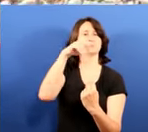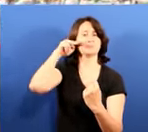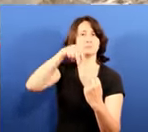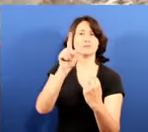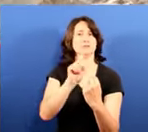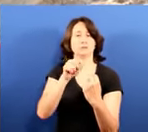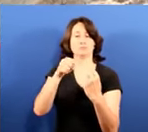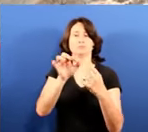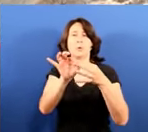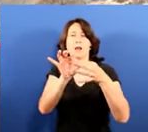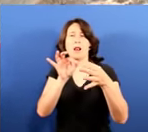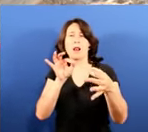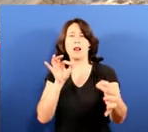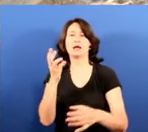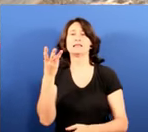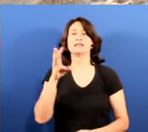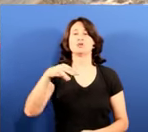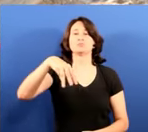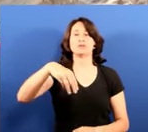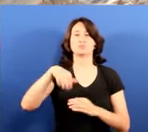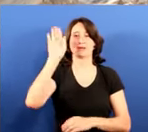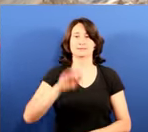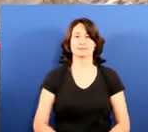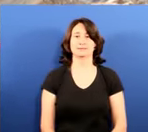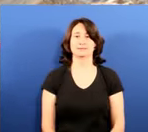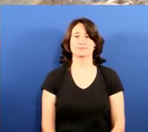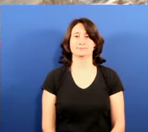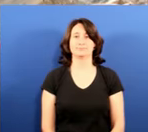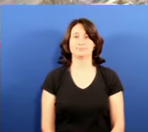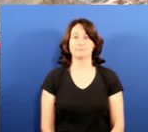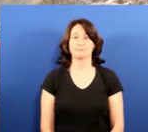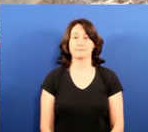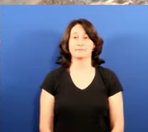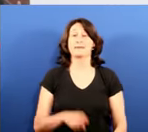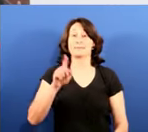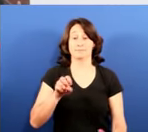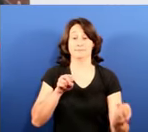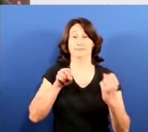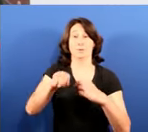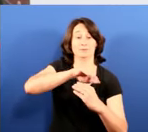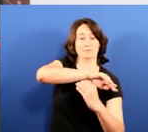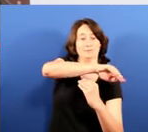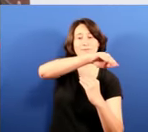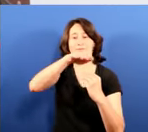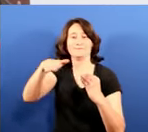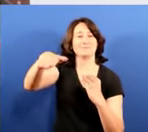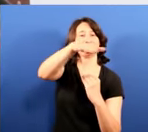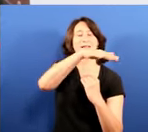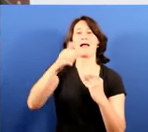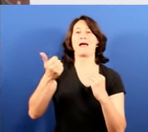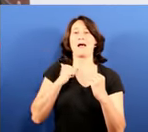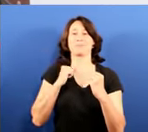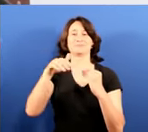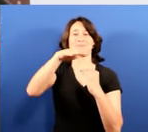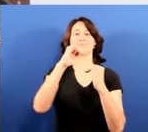y Leseaga, porque se soterrará un tramo de la autopista de más de 300 metros de longitud, salvando la actual división del